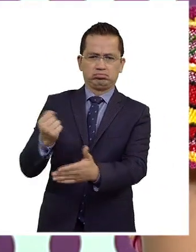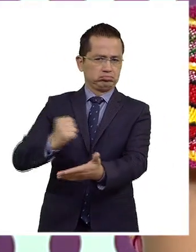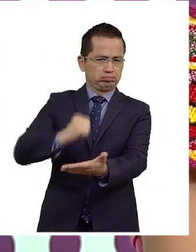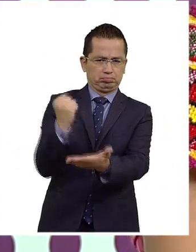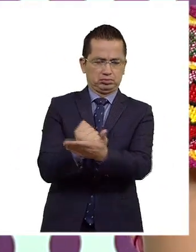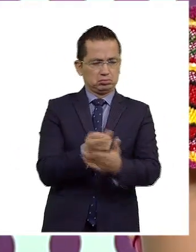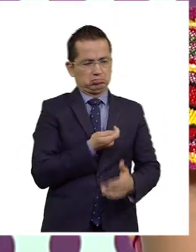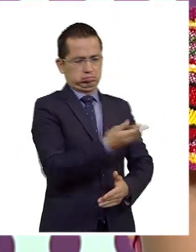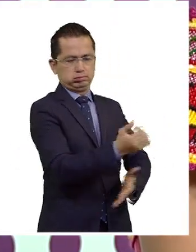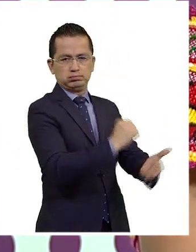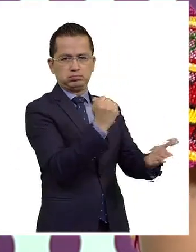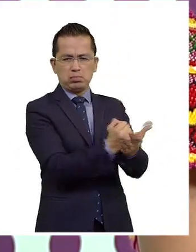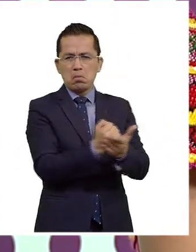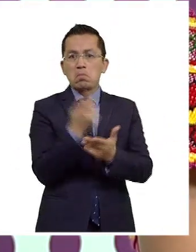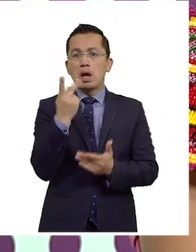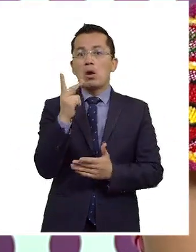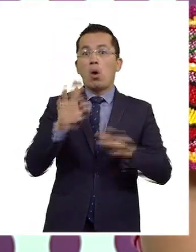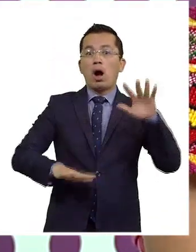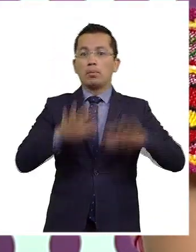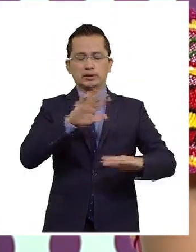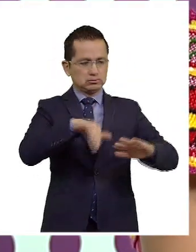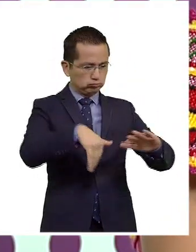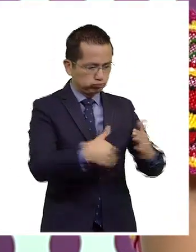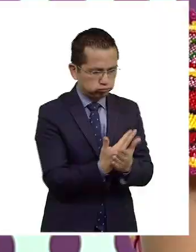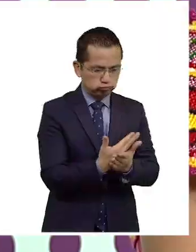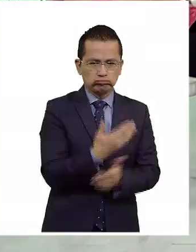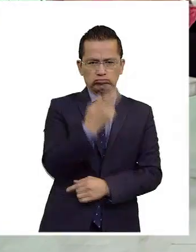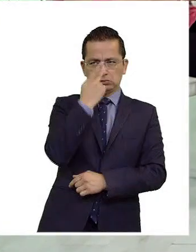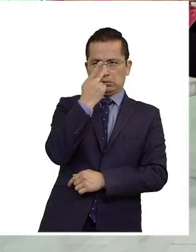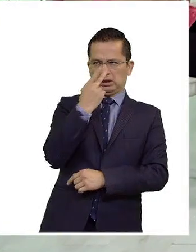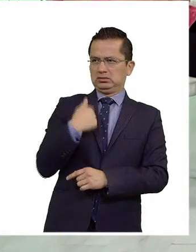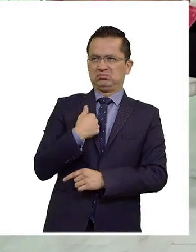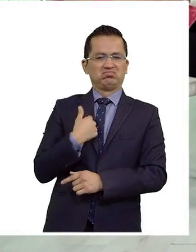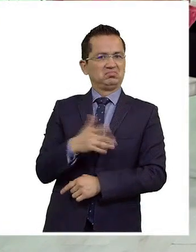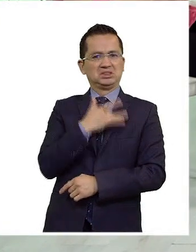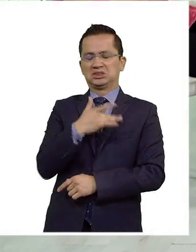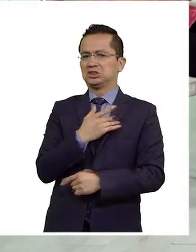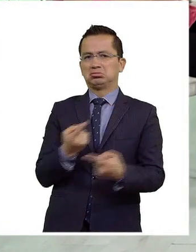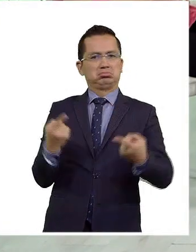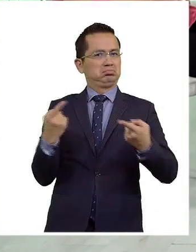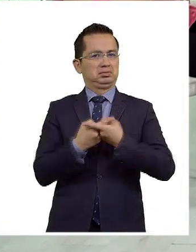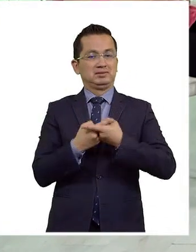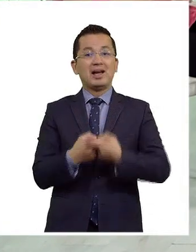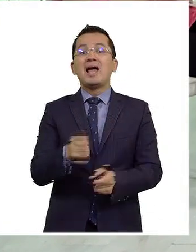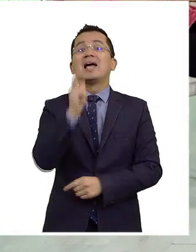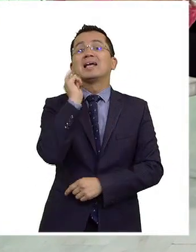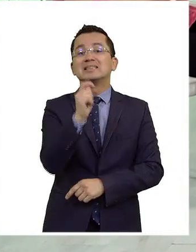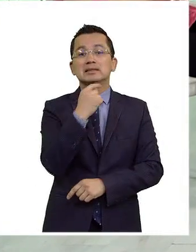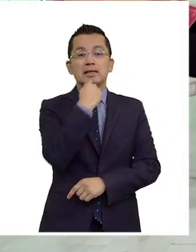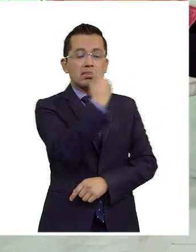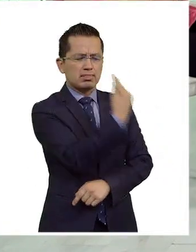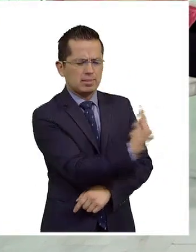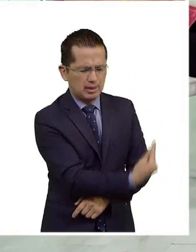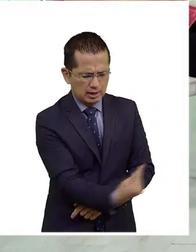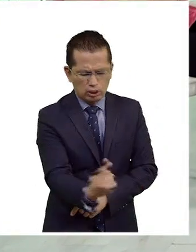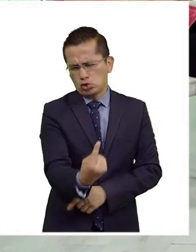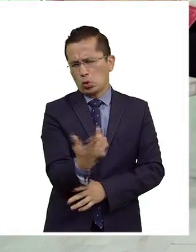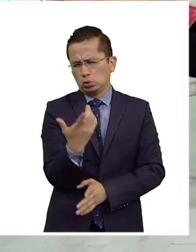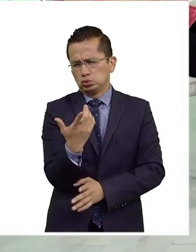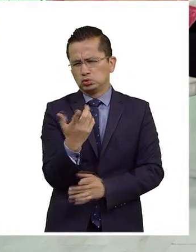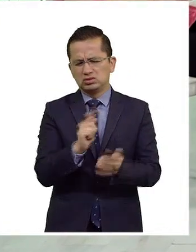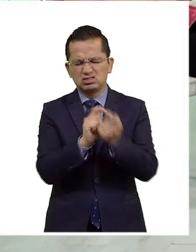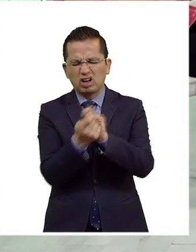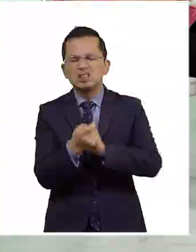esas cuestiones no coinciden. ¿Y qué es lo que pasa con infancias trans? Pues son pequeños, pequeñis, de